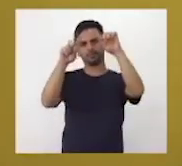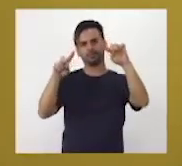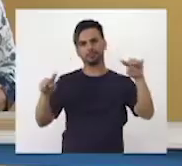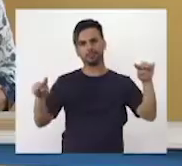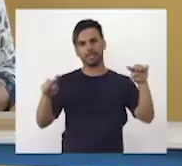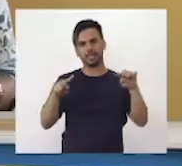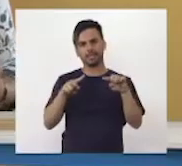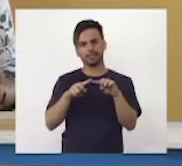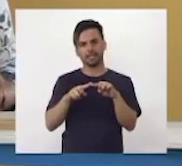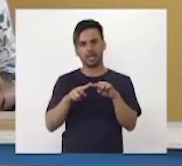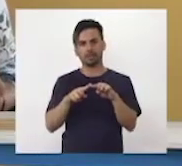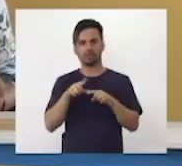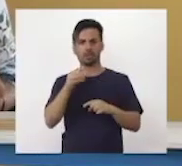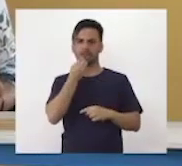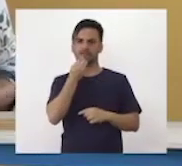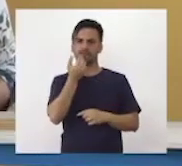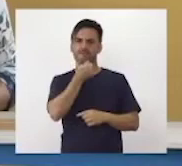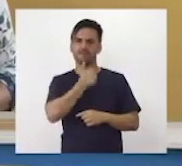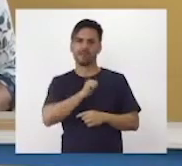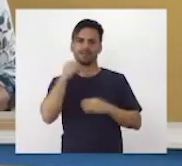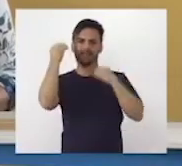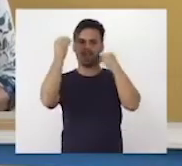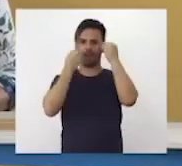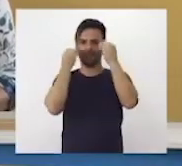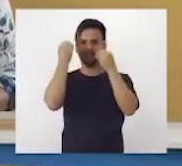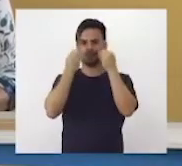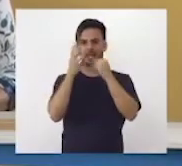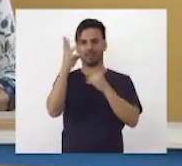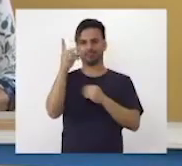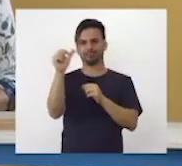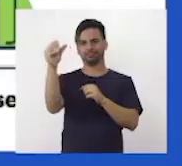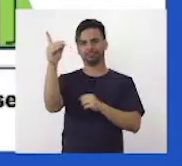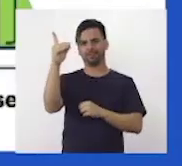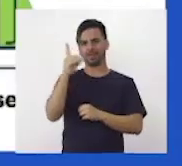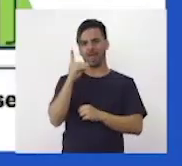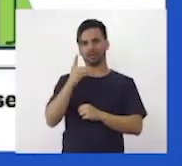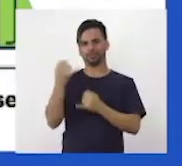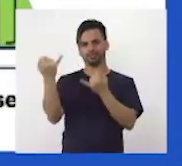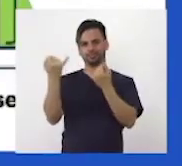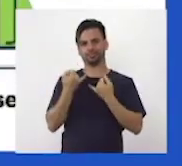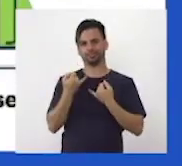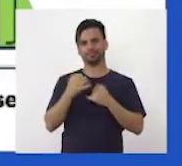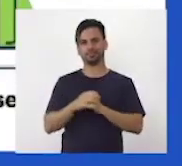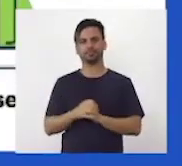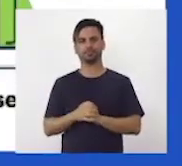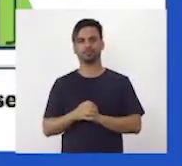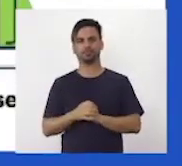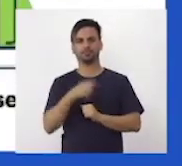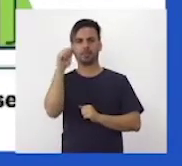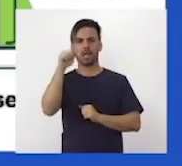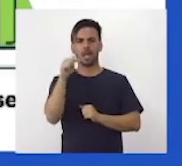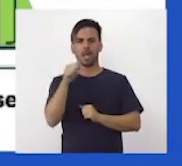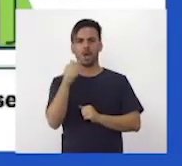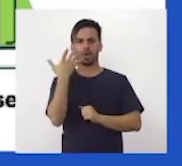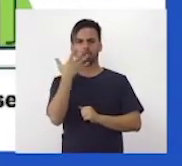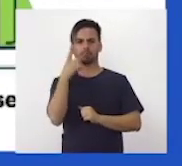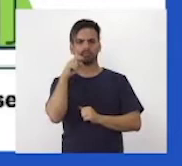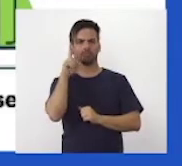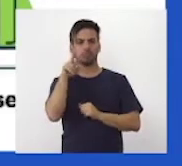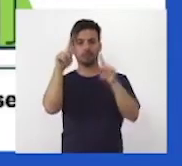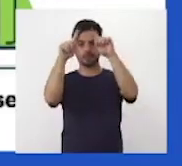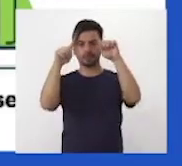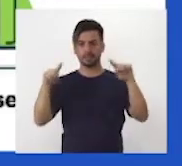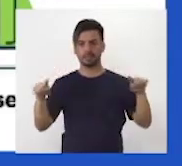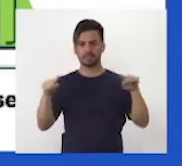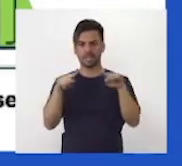figura que te va a permitir hacer el análisis mucho más fácil. Mira, estamos representando quién es